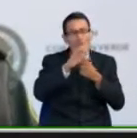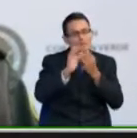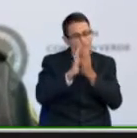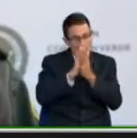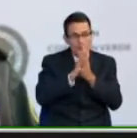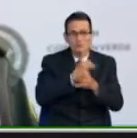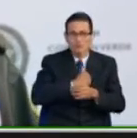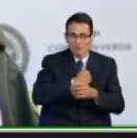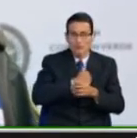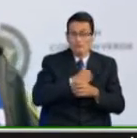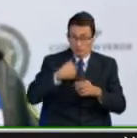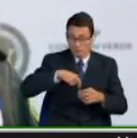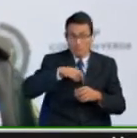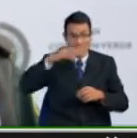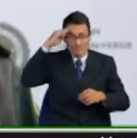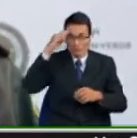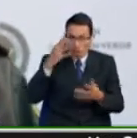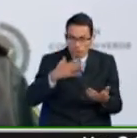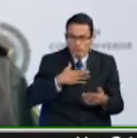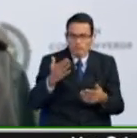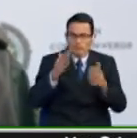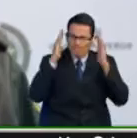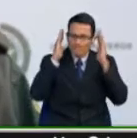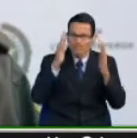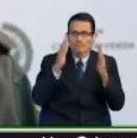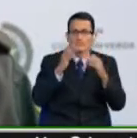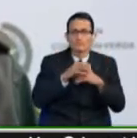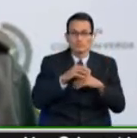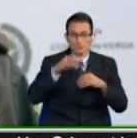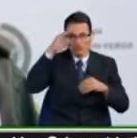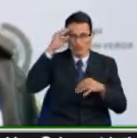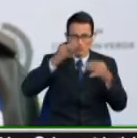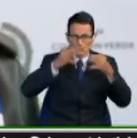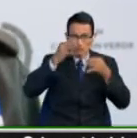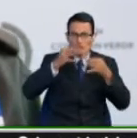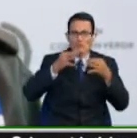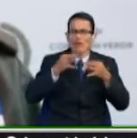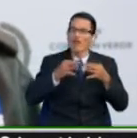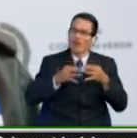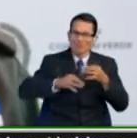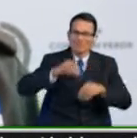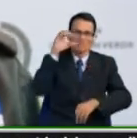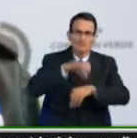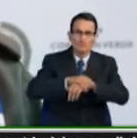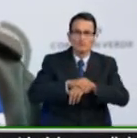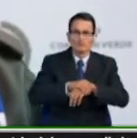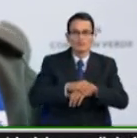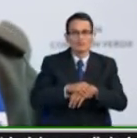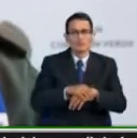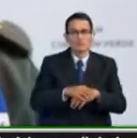la policía presta, está la policía judicial para lograr judicializarlos y ponerlos a buen recaudo de las autoridades.